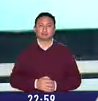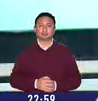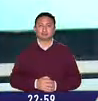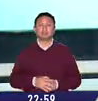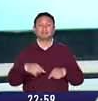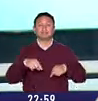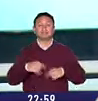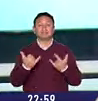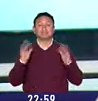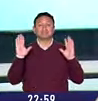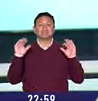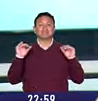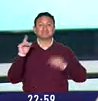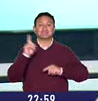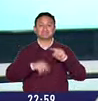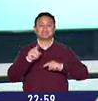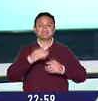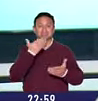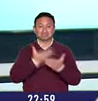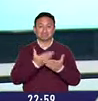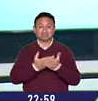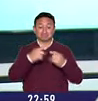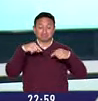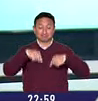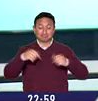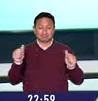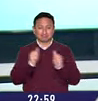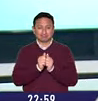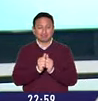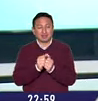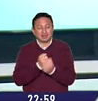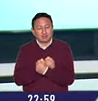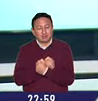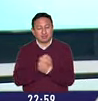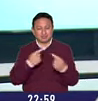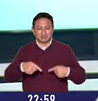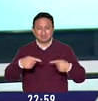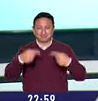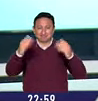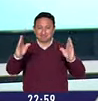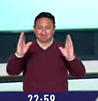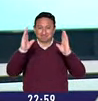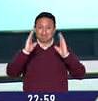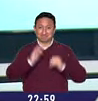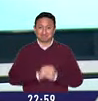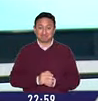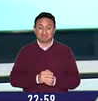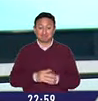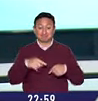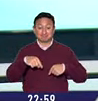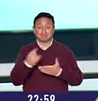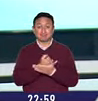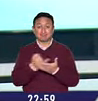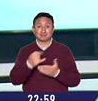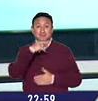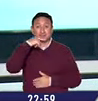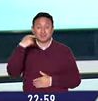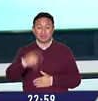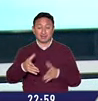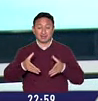Con esto nos despedimos, amigos. Gracias por su compañía, cariño, pero sobre todo fiel sintonía finalizando